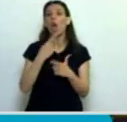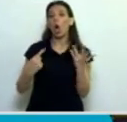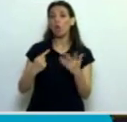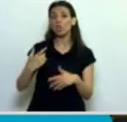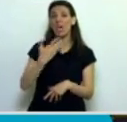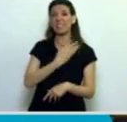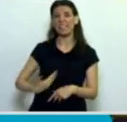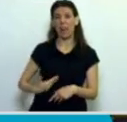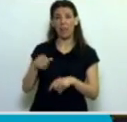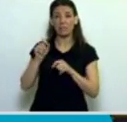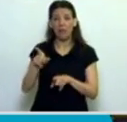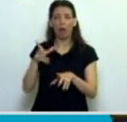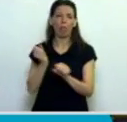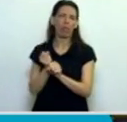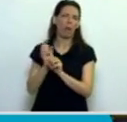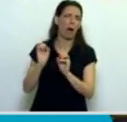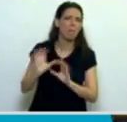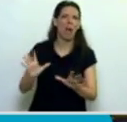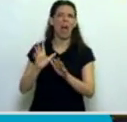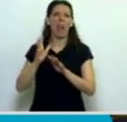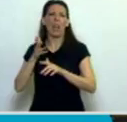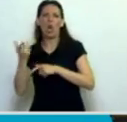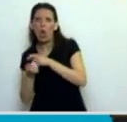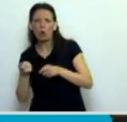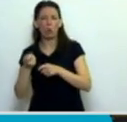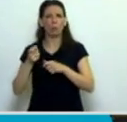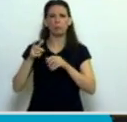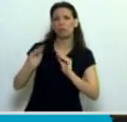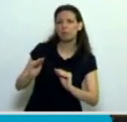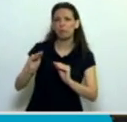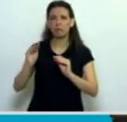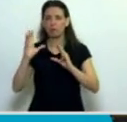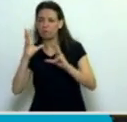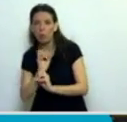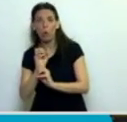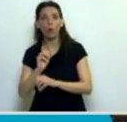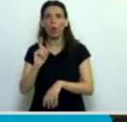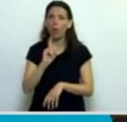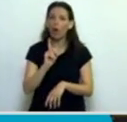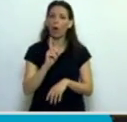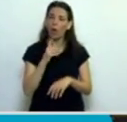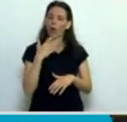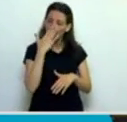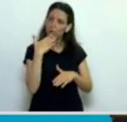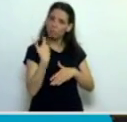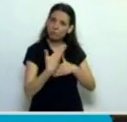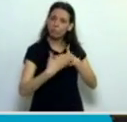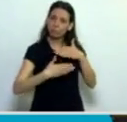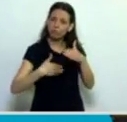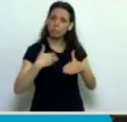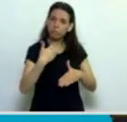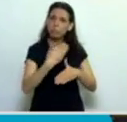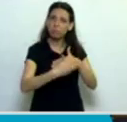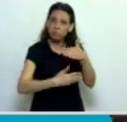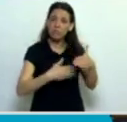estatal era ineficiente y corrupto. Muy por el contrario, la vida demostró que lo que